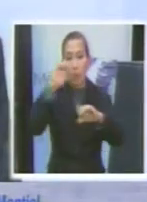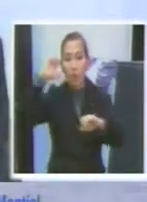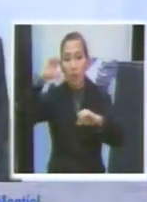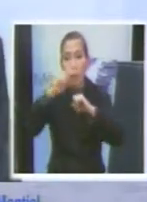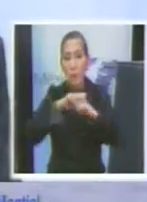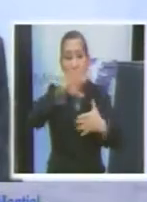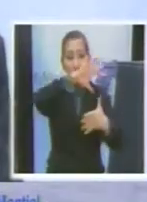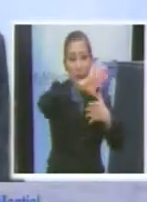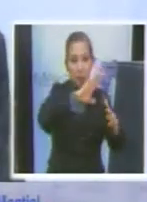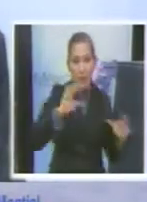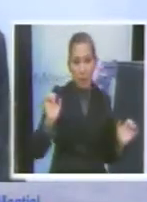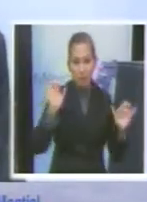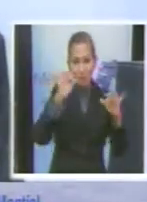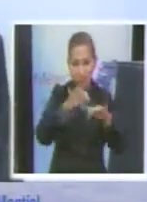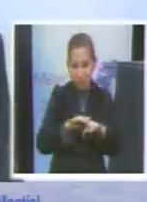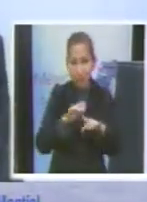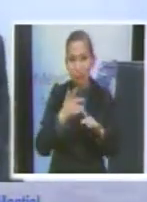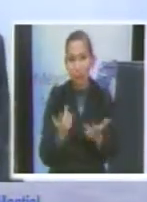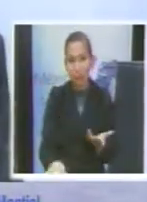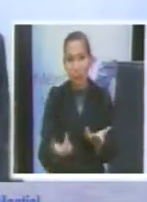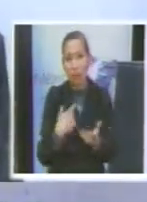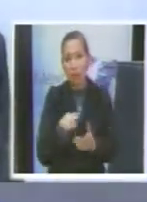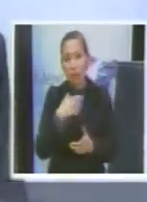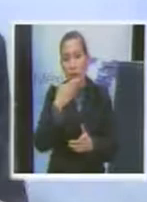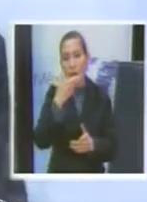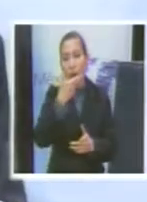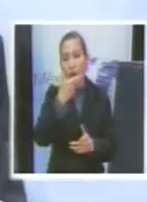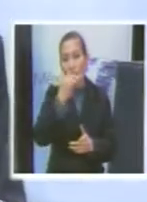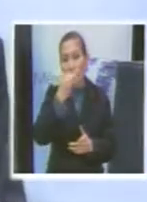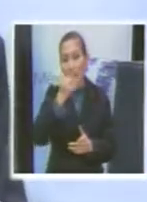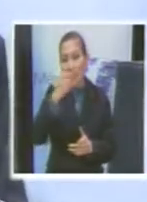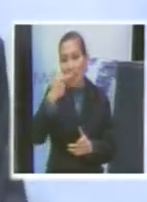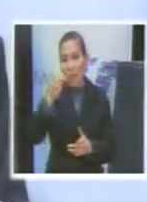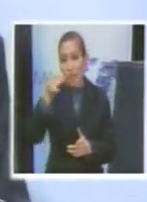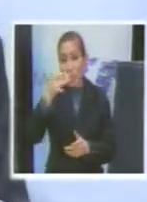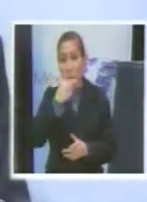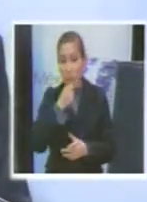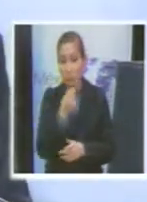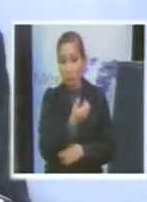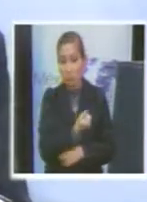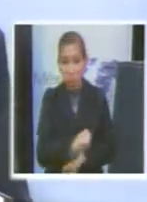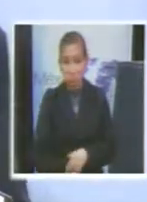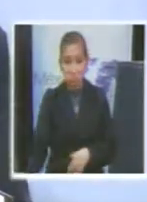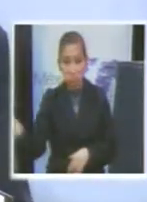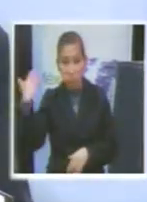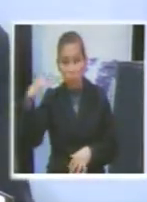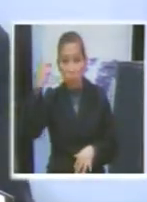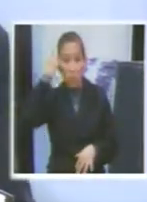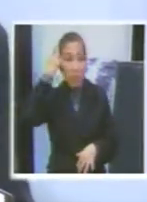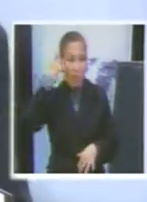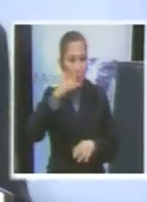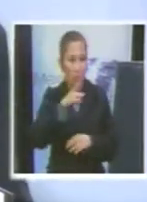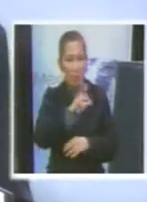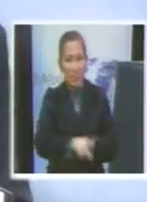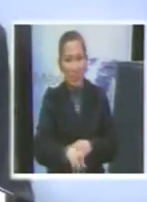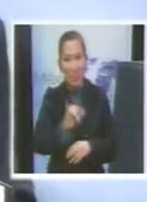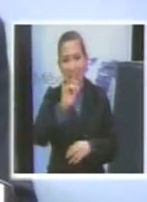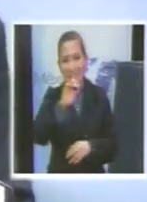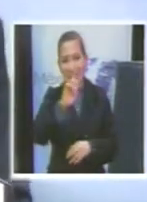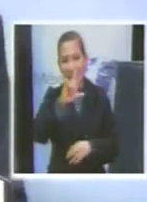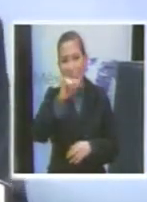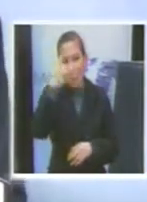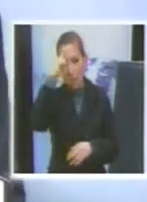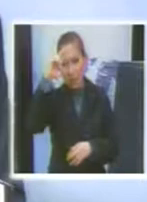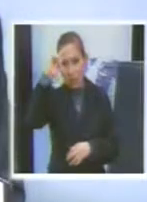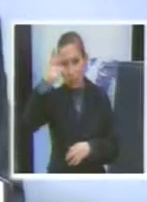y América, Wolf Grabendorf, importante en esa época director de El IRELA en